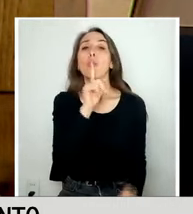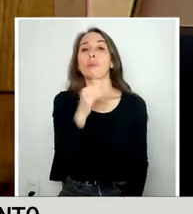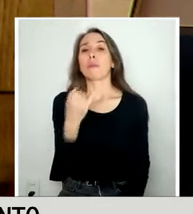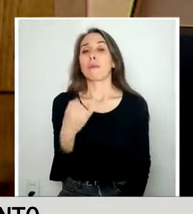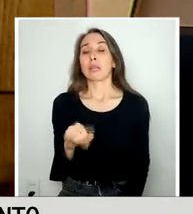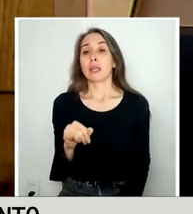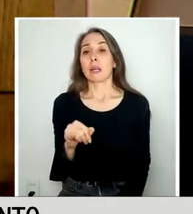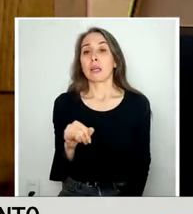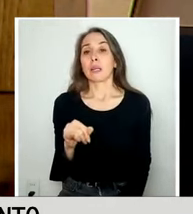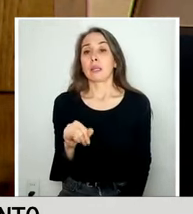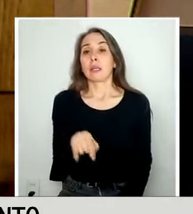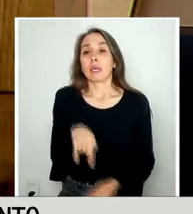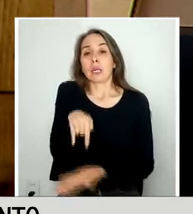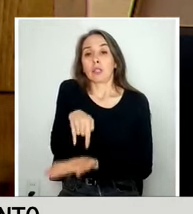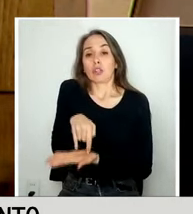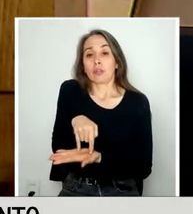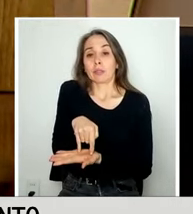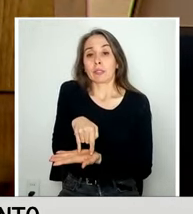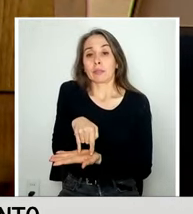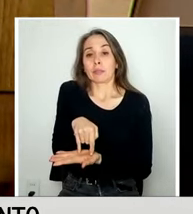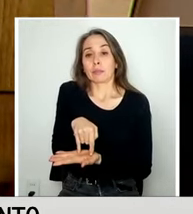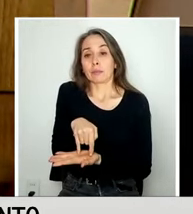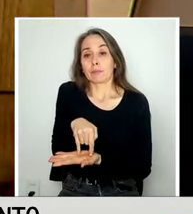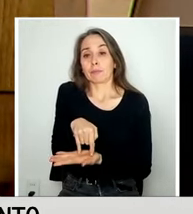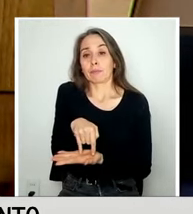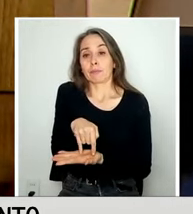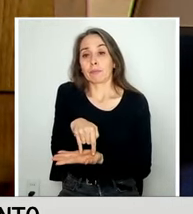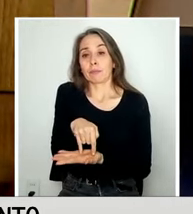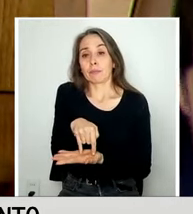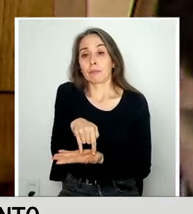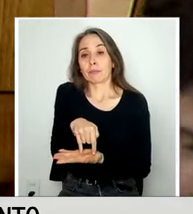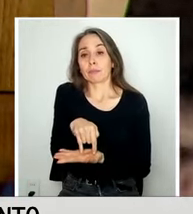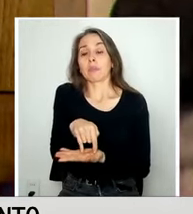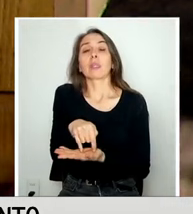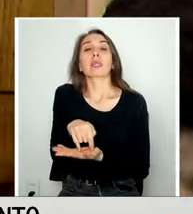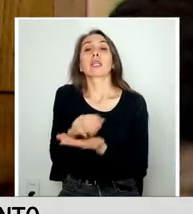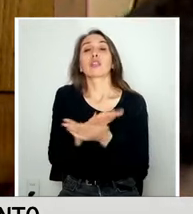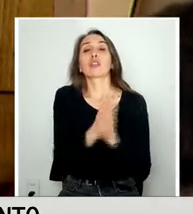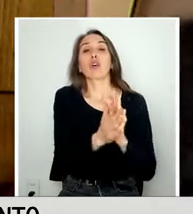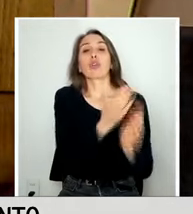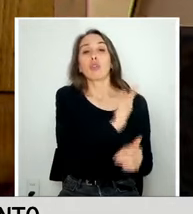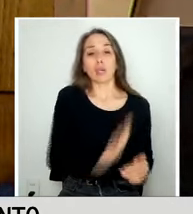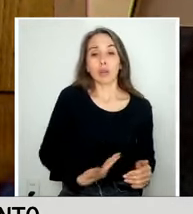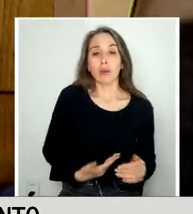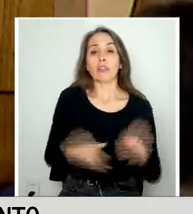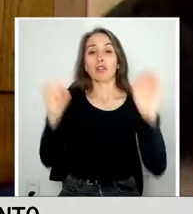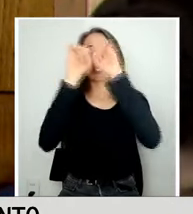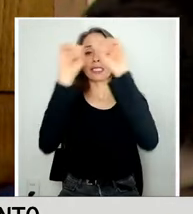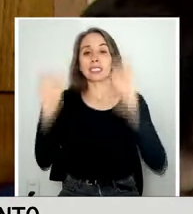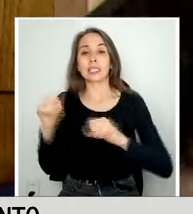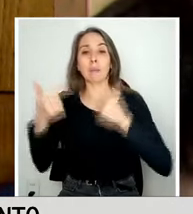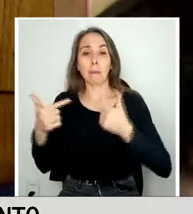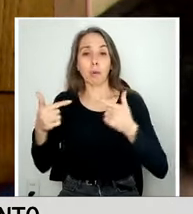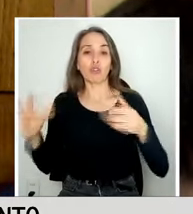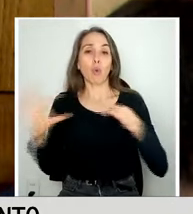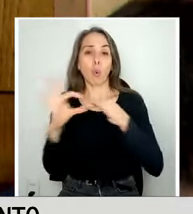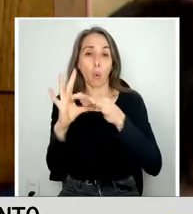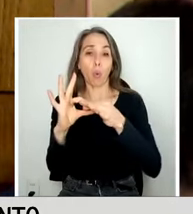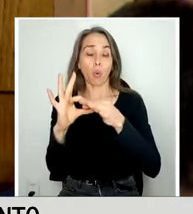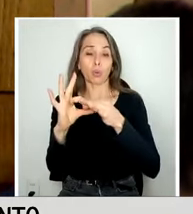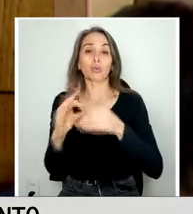honorable Congreso Nacional y el sistema político en general tiene que buscar avanzar en ello para cerrar